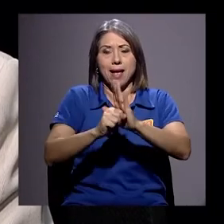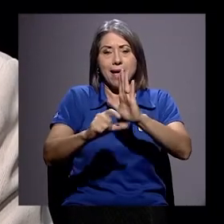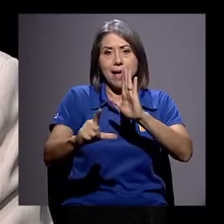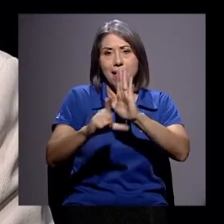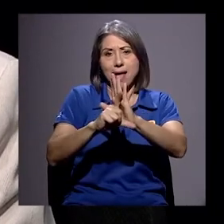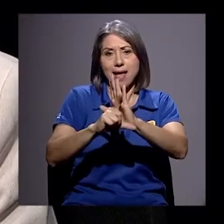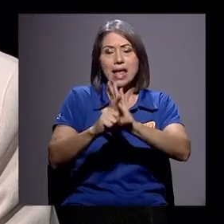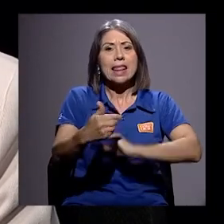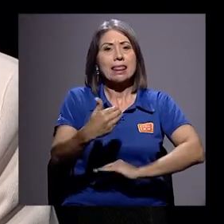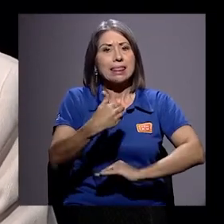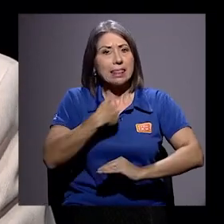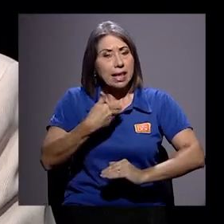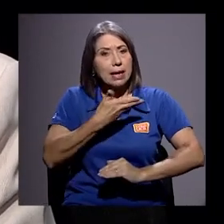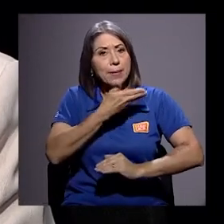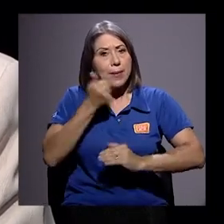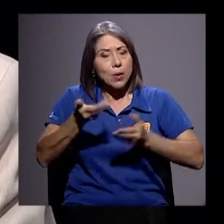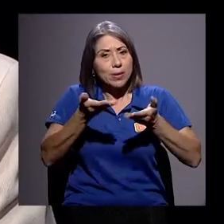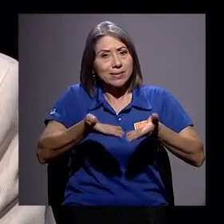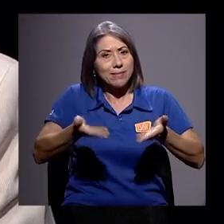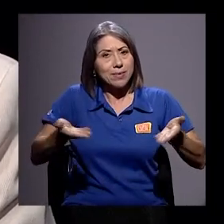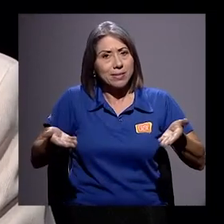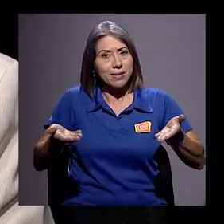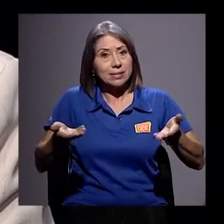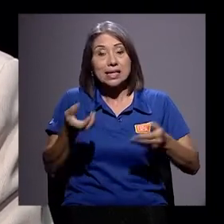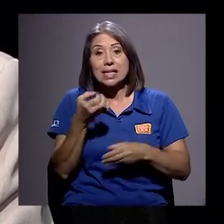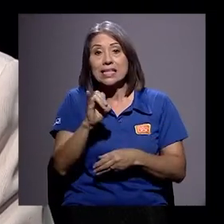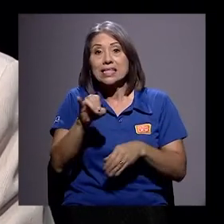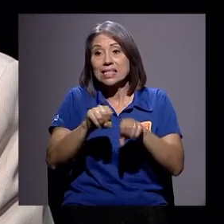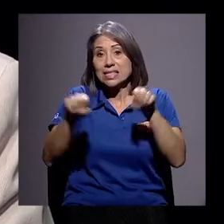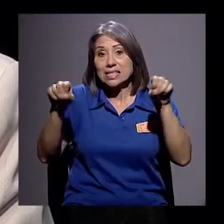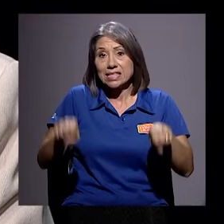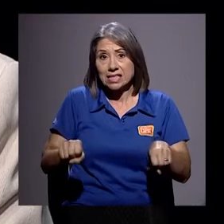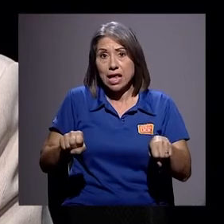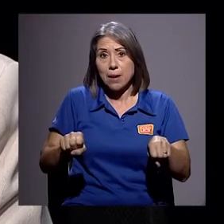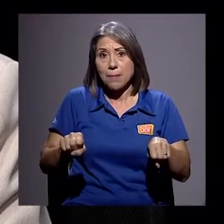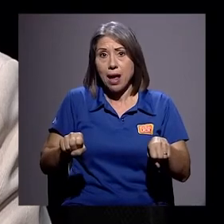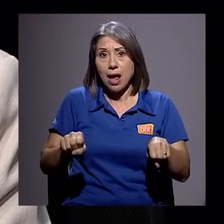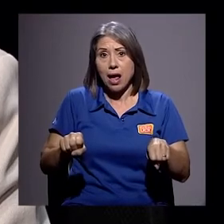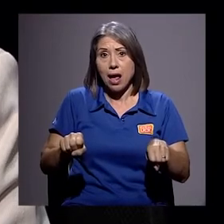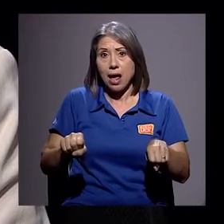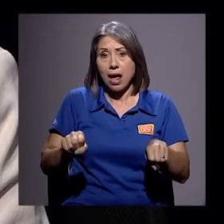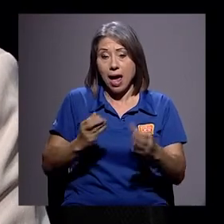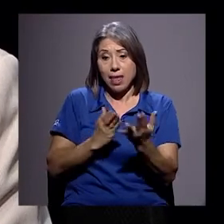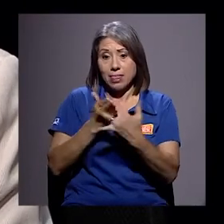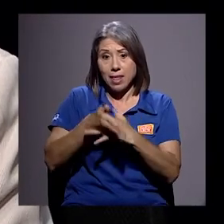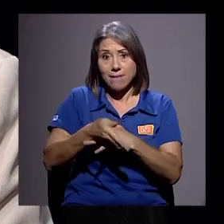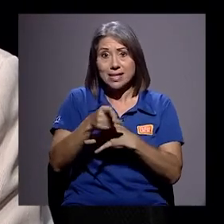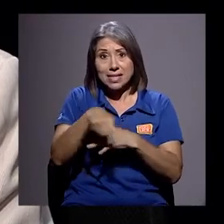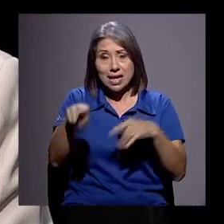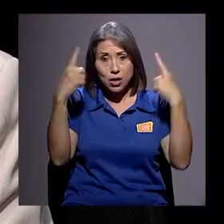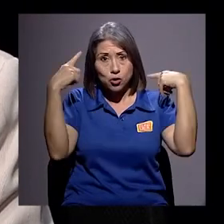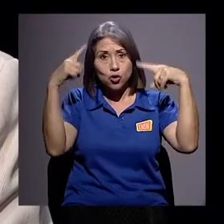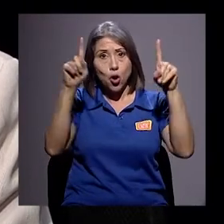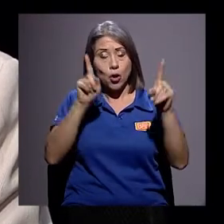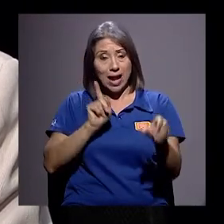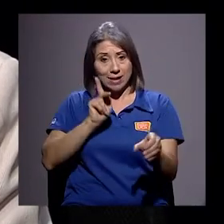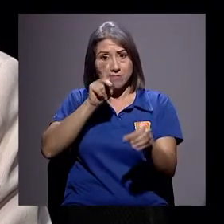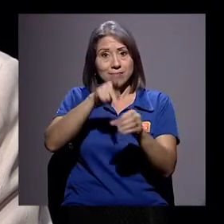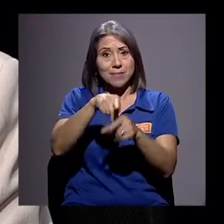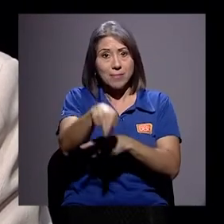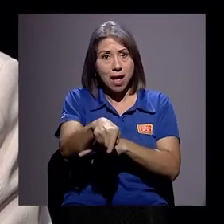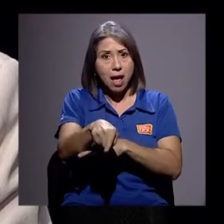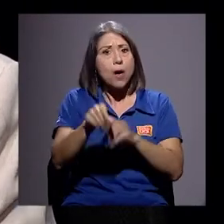las mejores herramientas y si el sistema por el cual llegan les permite pues ejercer su trabajo